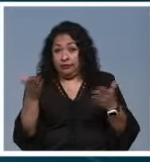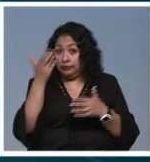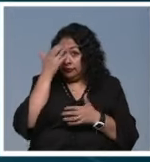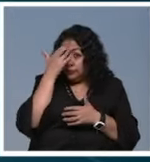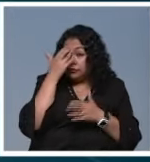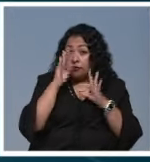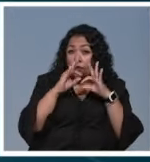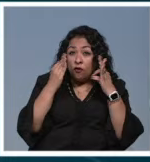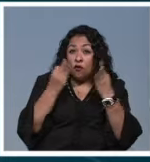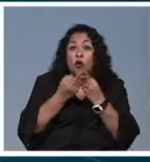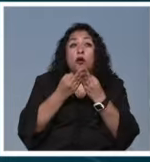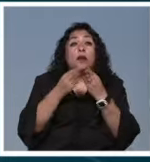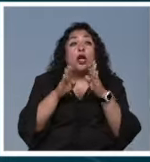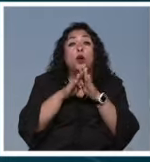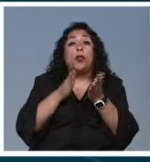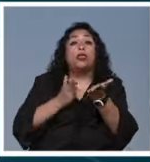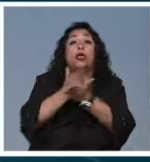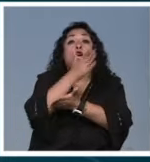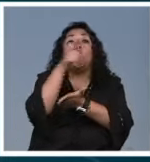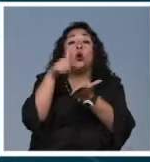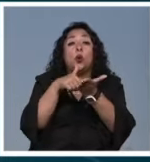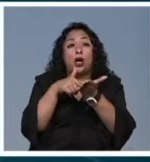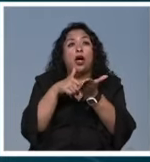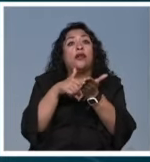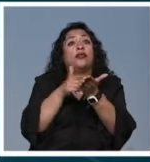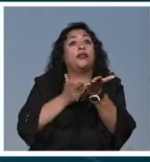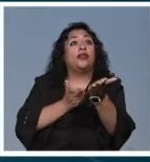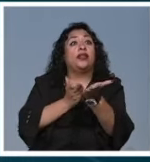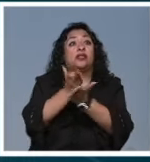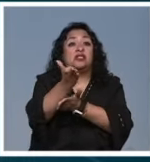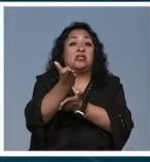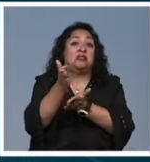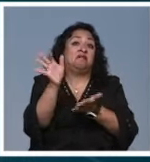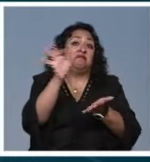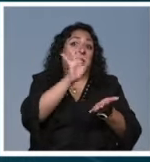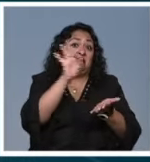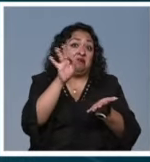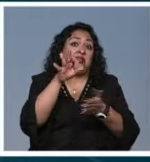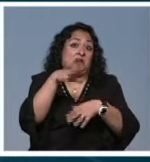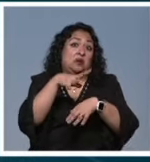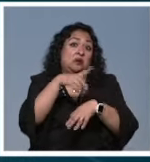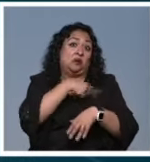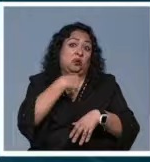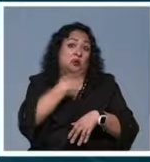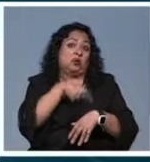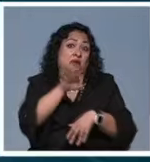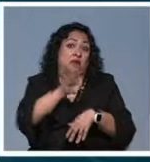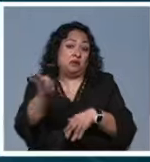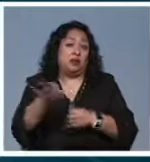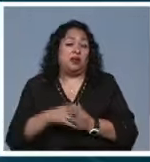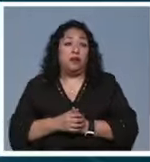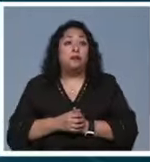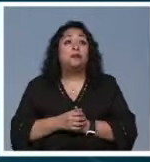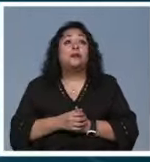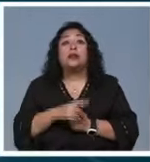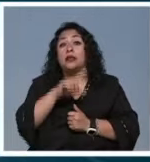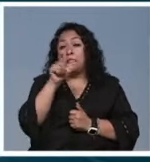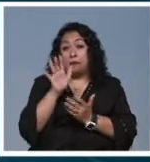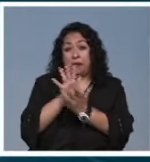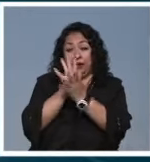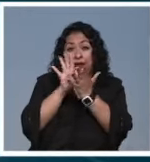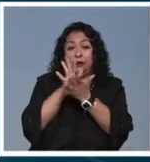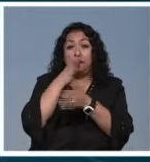las formas de atravesar un territorio, el destino puede ser, ¿por qué no?, Suiza. Luego de participar